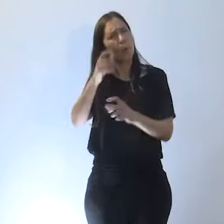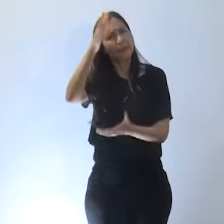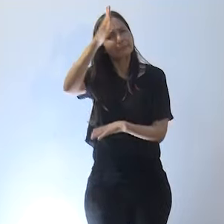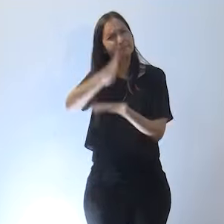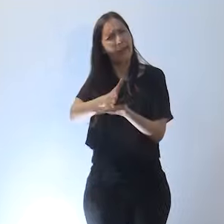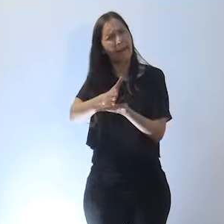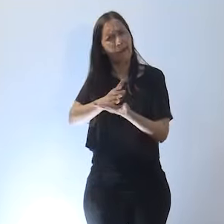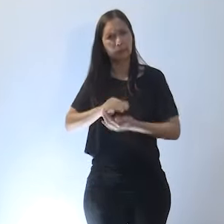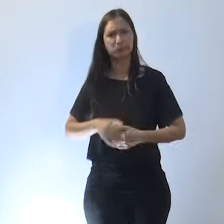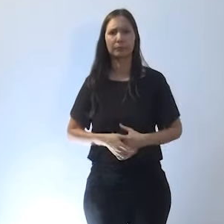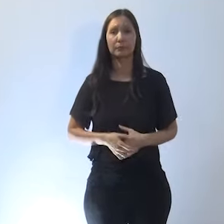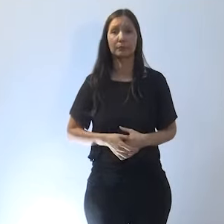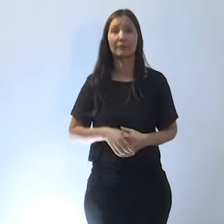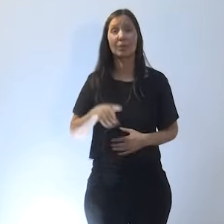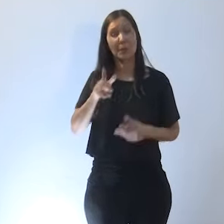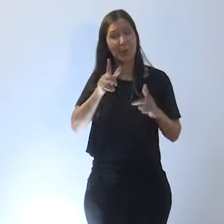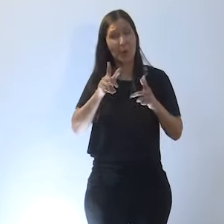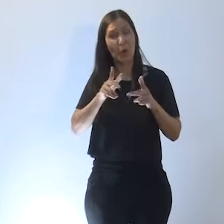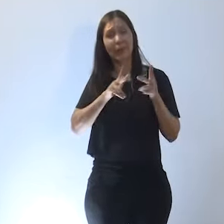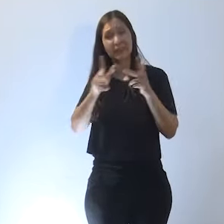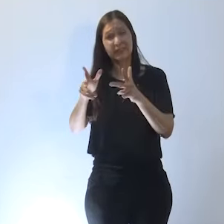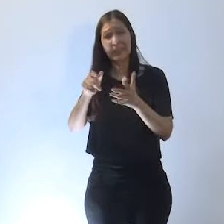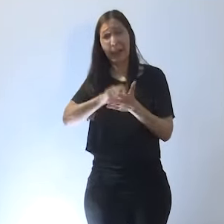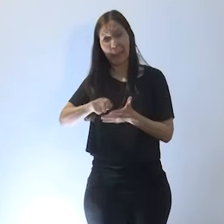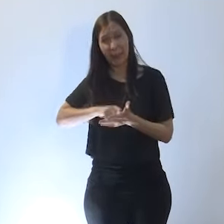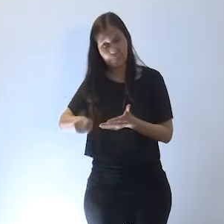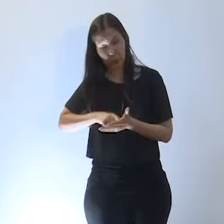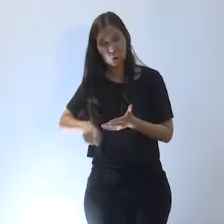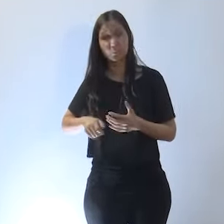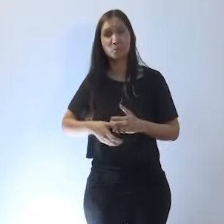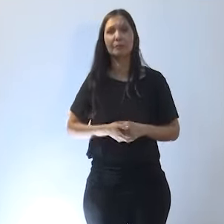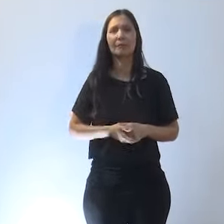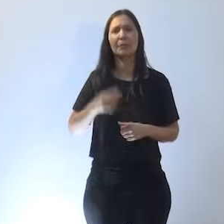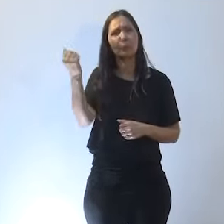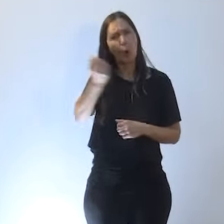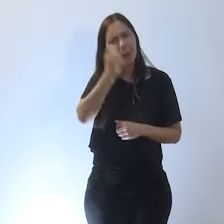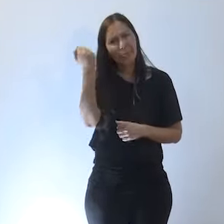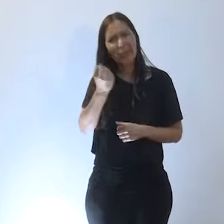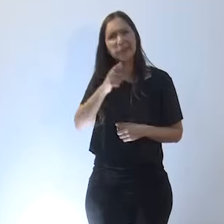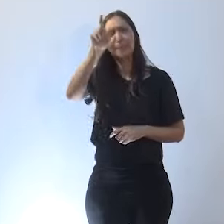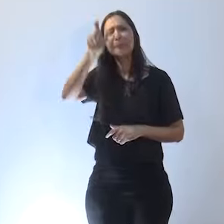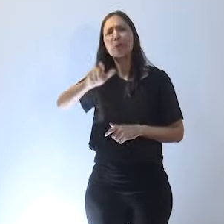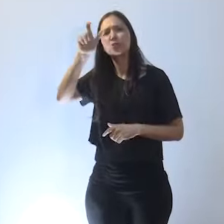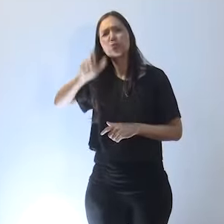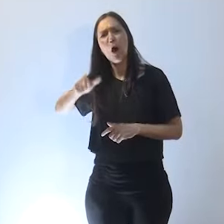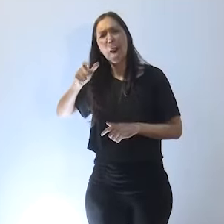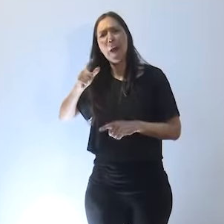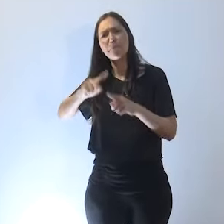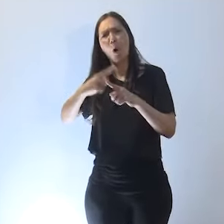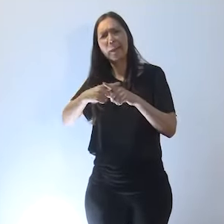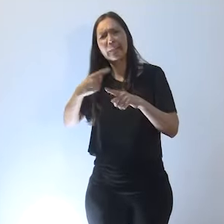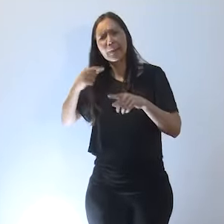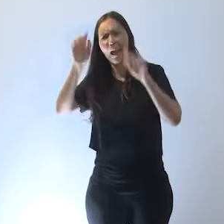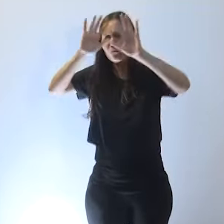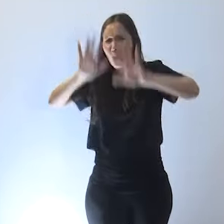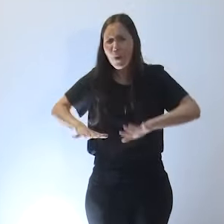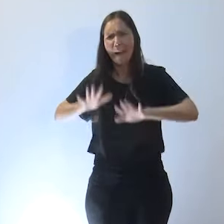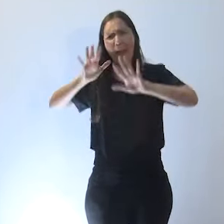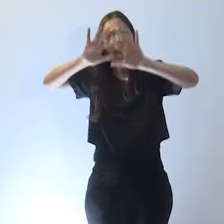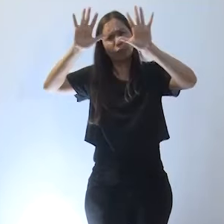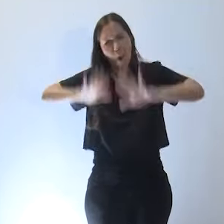decís un poco el libro va por esa línea digamos formar cuadro formar espacio de debate y discusión y y y y